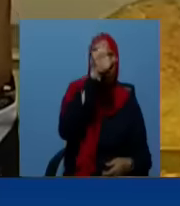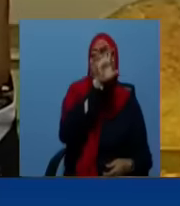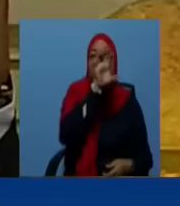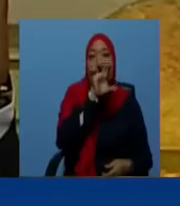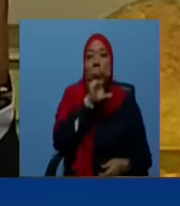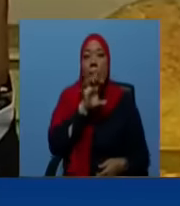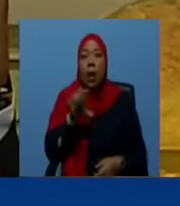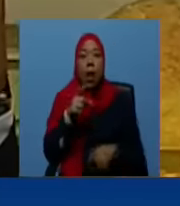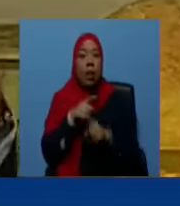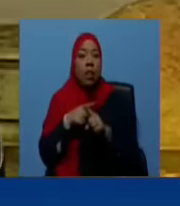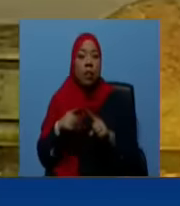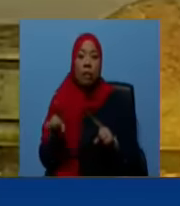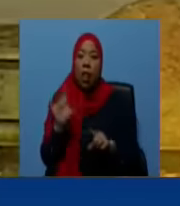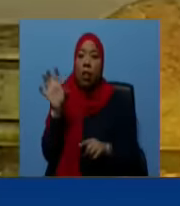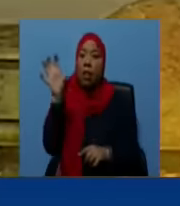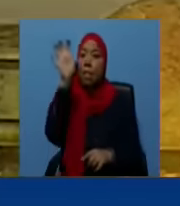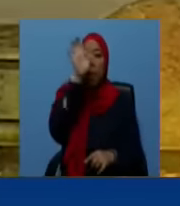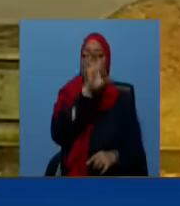1 millón.